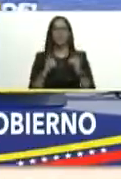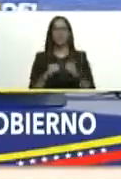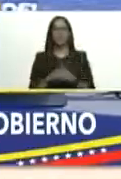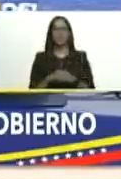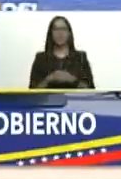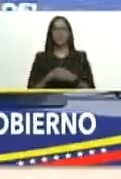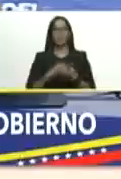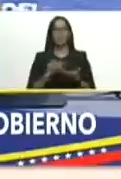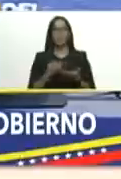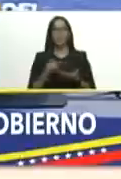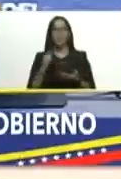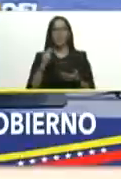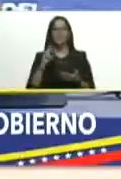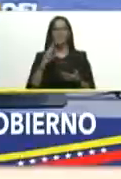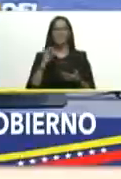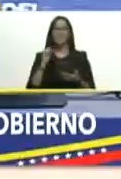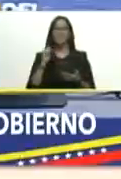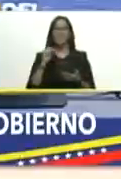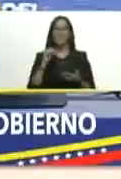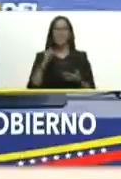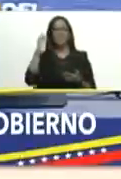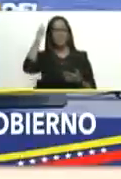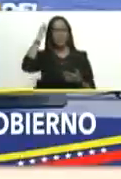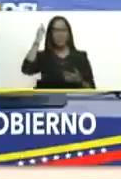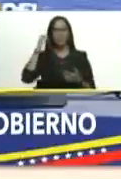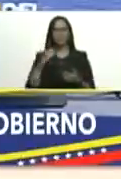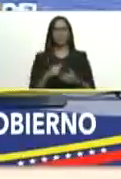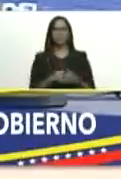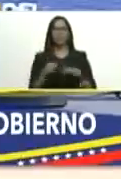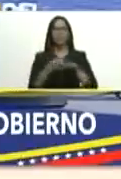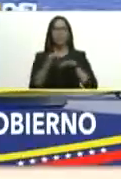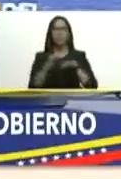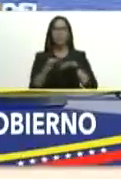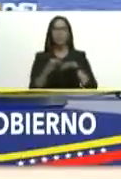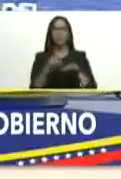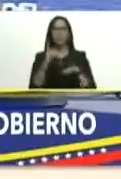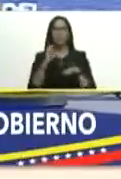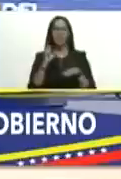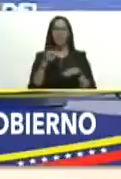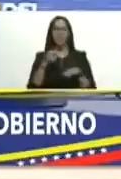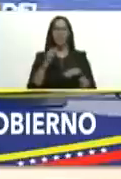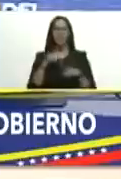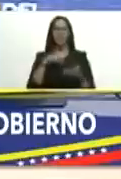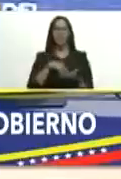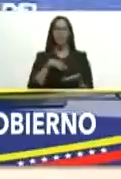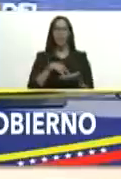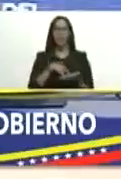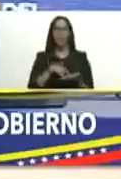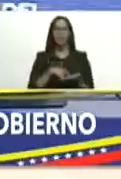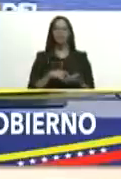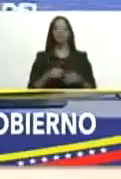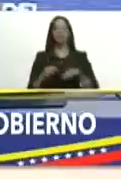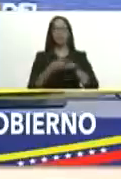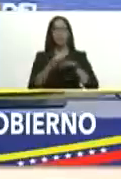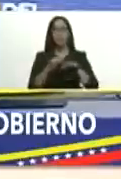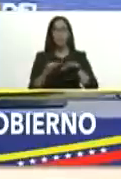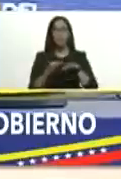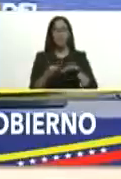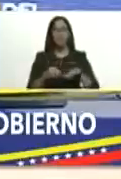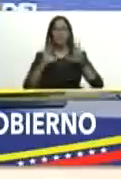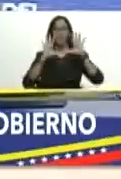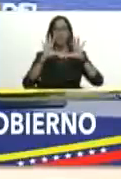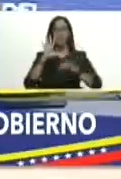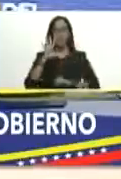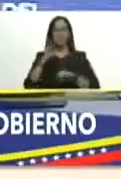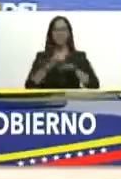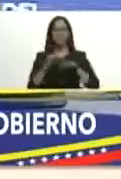Trinidad y Veroes, de Yaracuy. Y municipio Diego Ibarra de Carabobo. Son los municipios, los 15